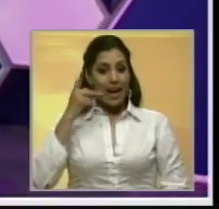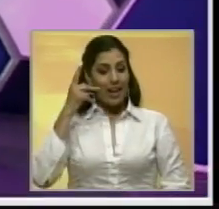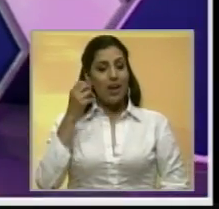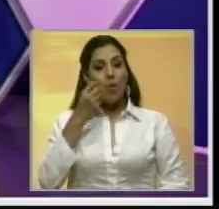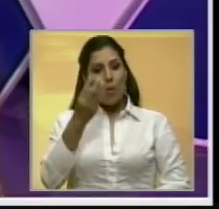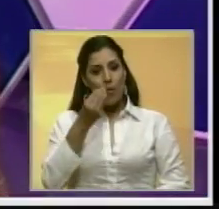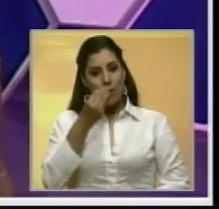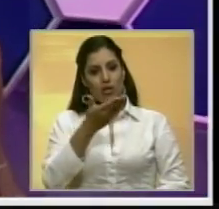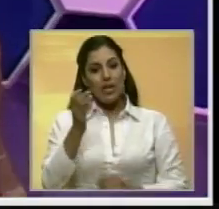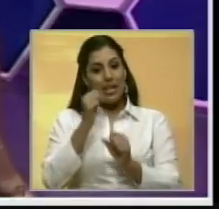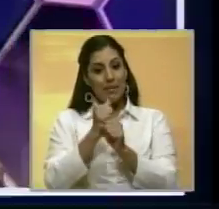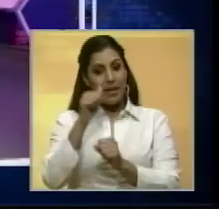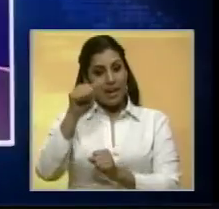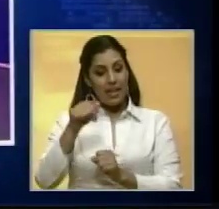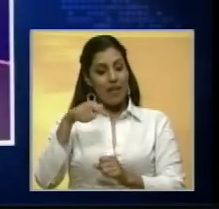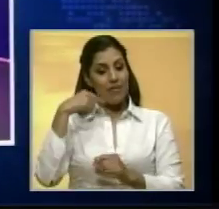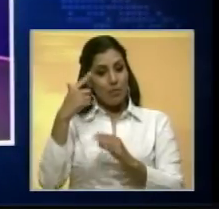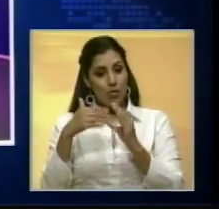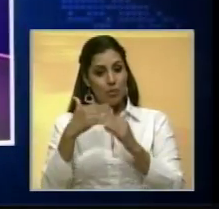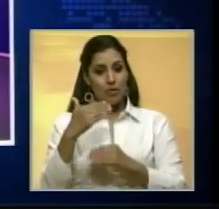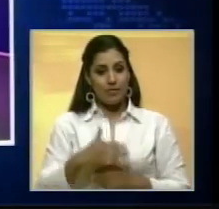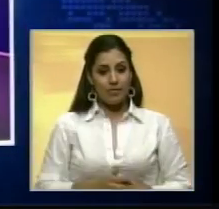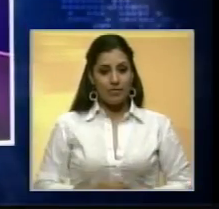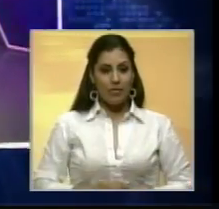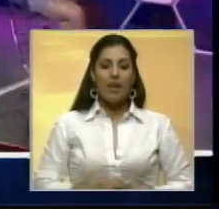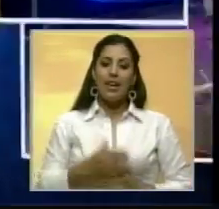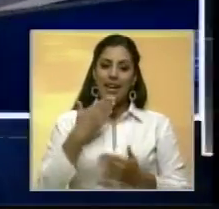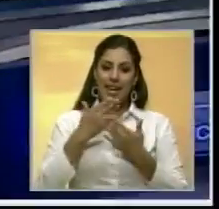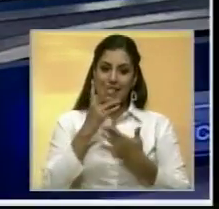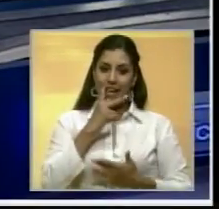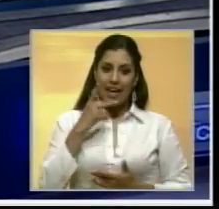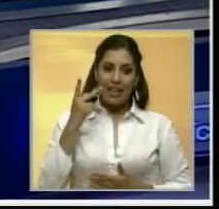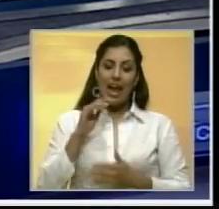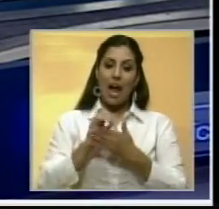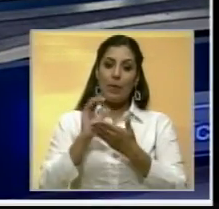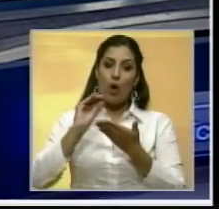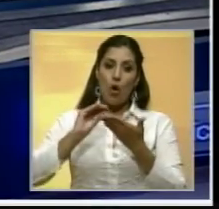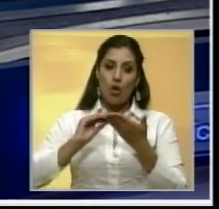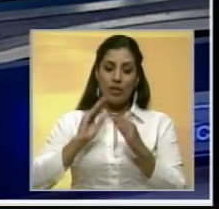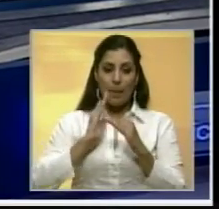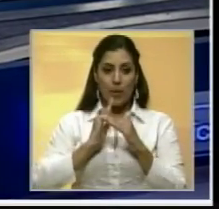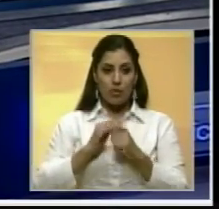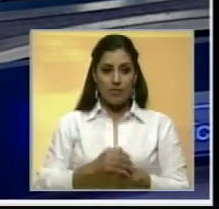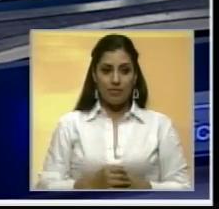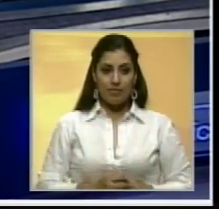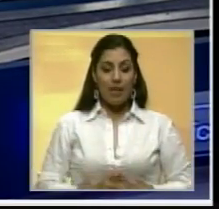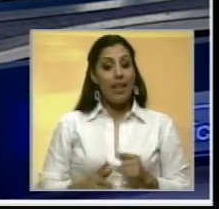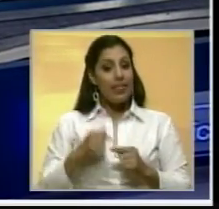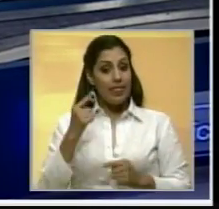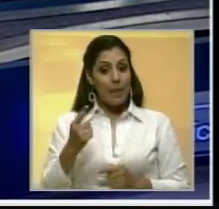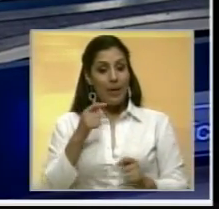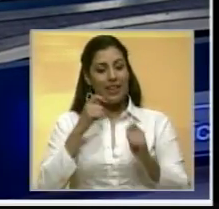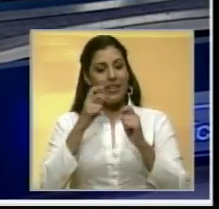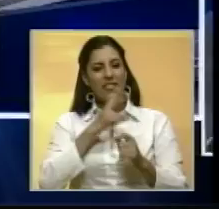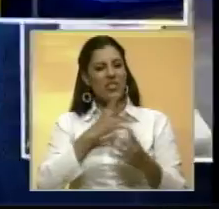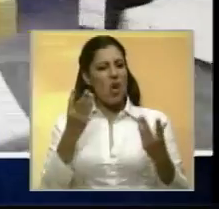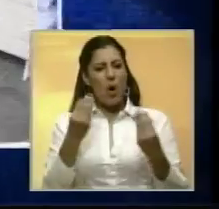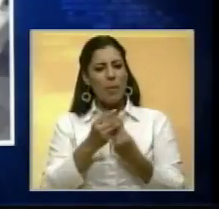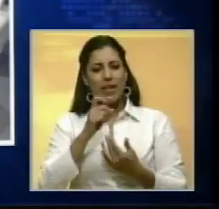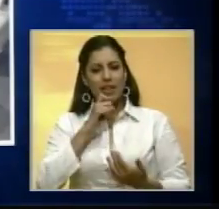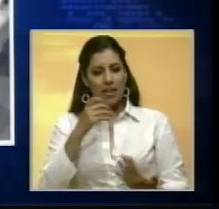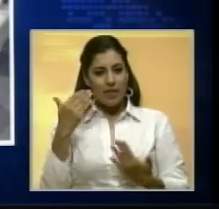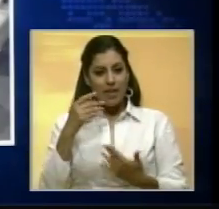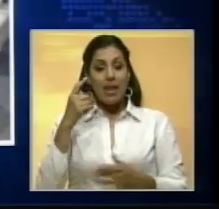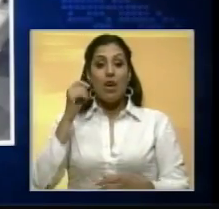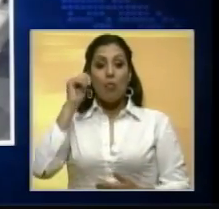les deseo buen apetito y los espero esta noche en la emisión estelar. Gracias, Carielis. Amigos, vamos entonces a la pausa. A regreso en la entrevista a Venevisión nos